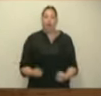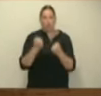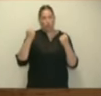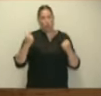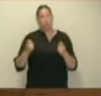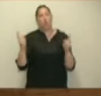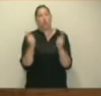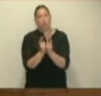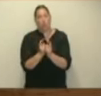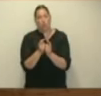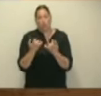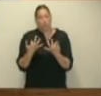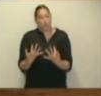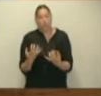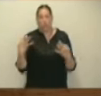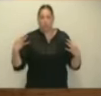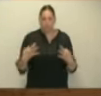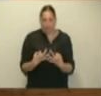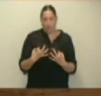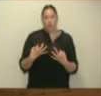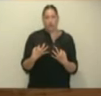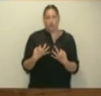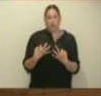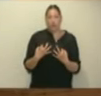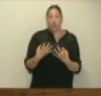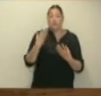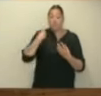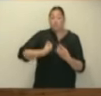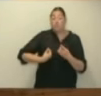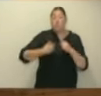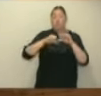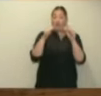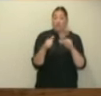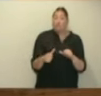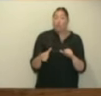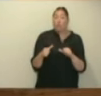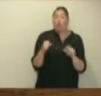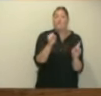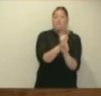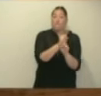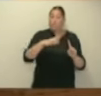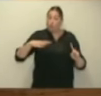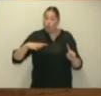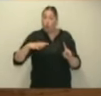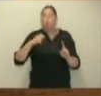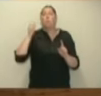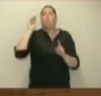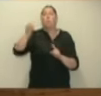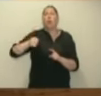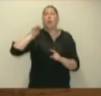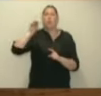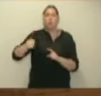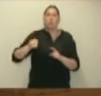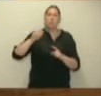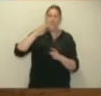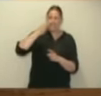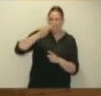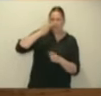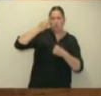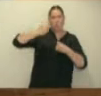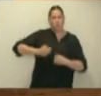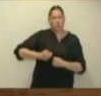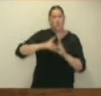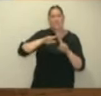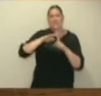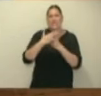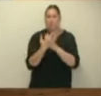brevedad. En la misma línea se ha manifestado Foro Asturias, que ha formulado distintas preguntas interesándose por esta cuestión y